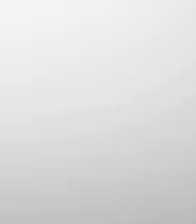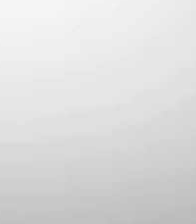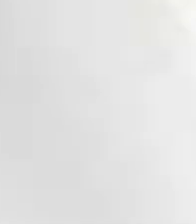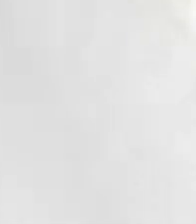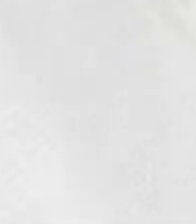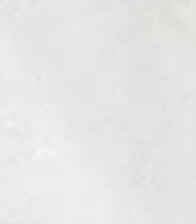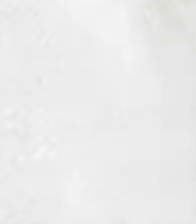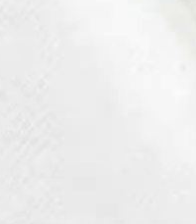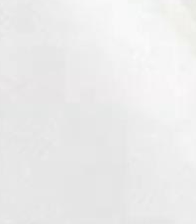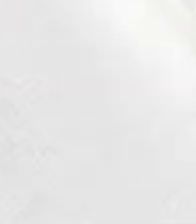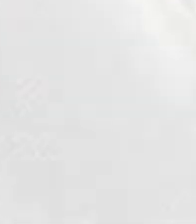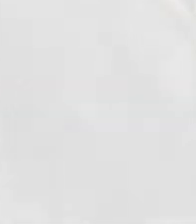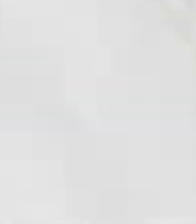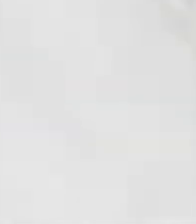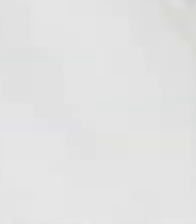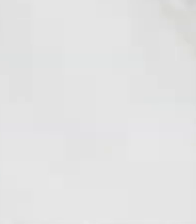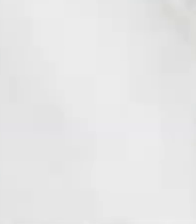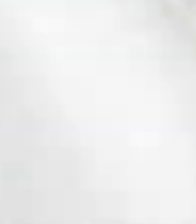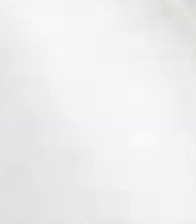¡Gracias!